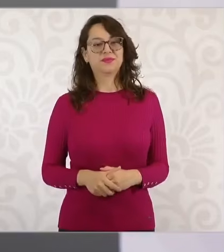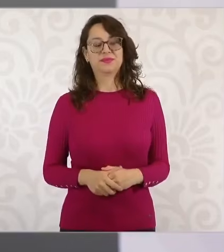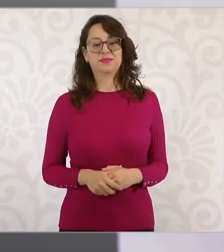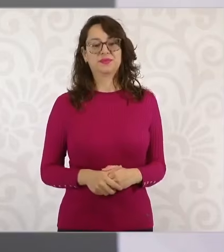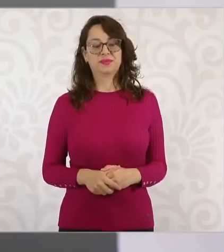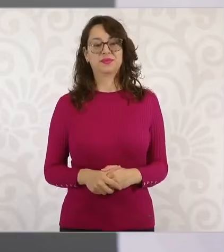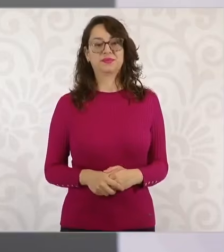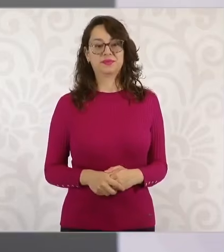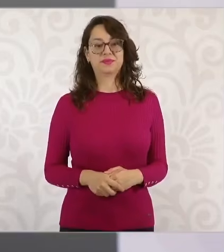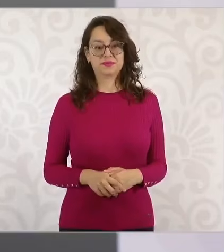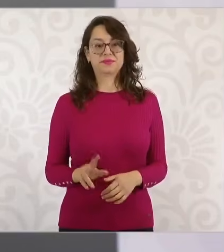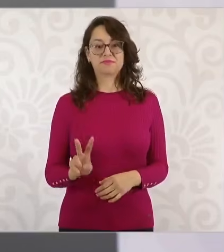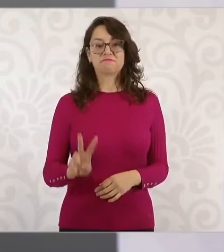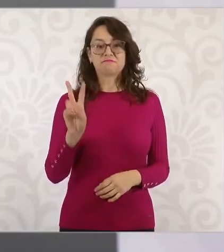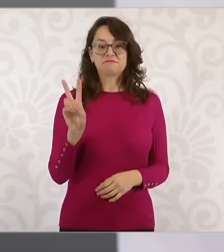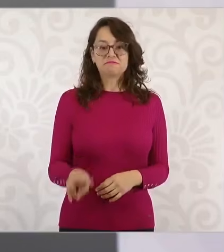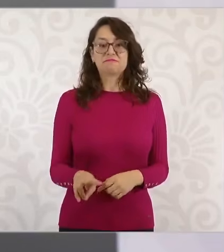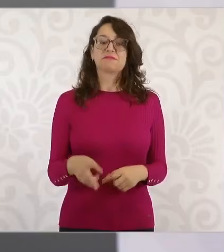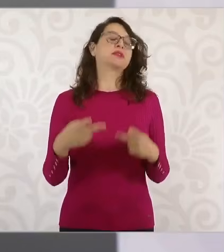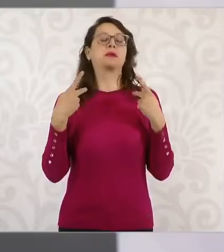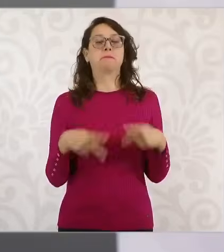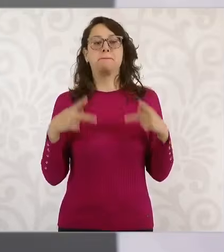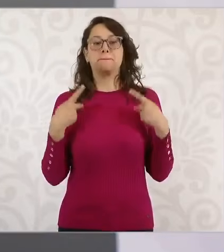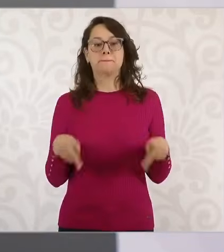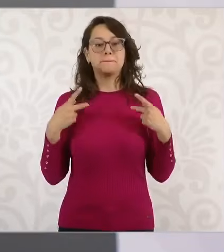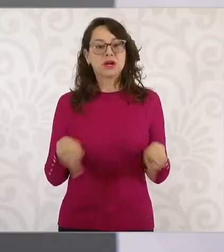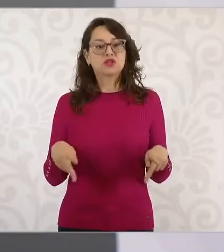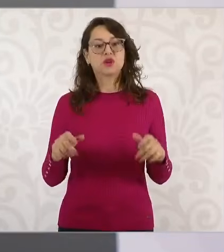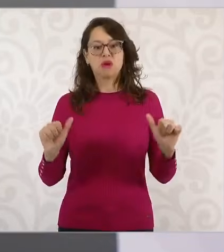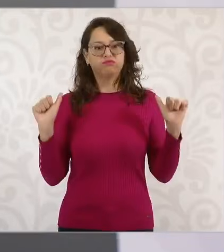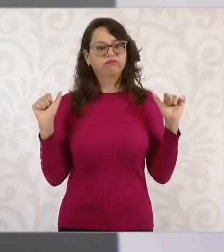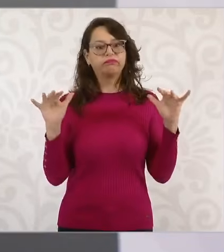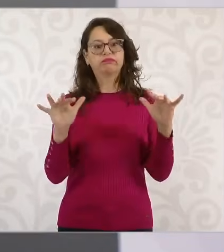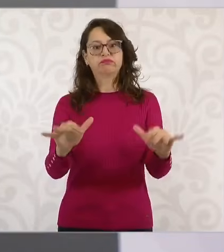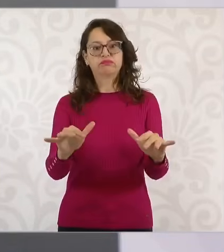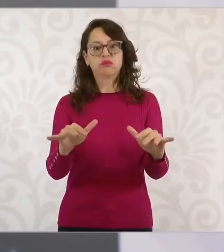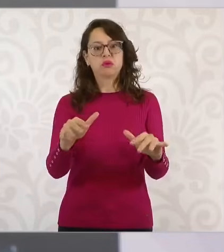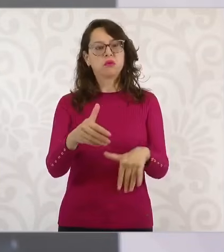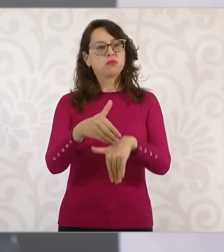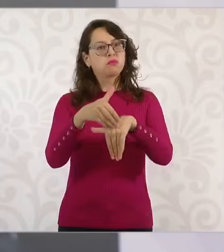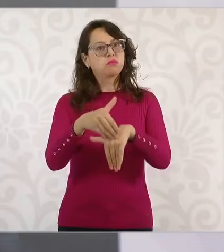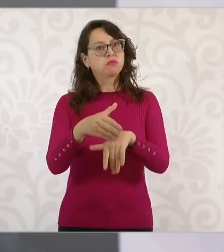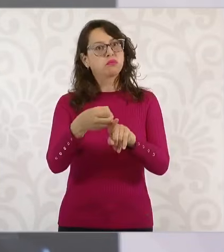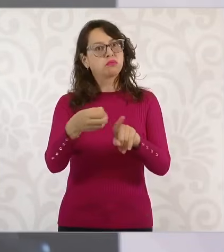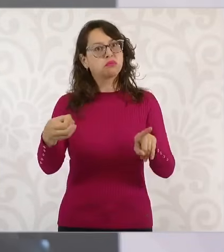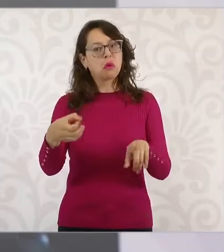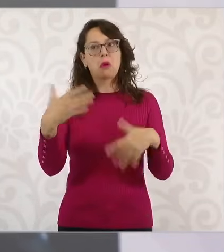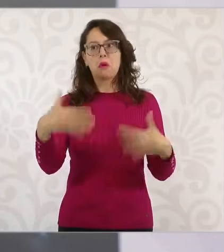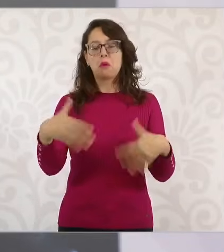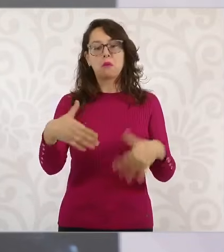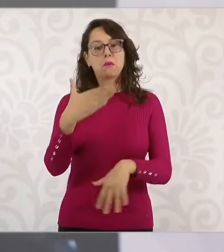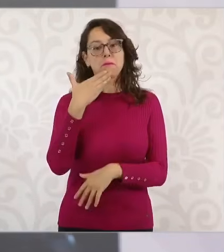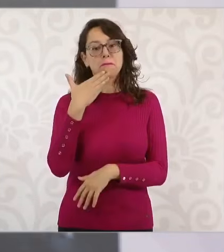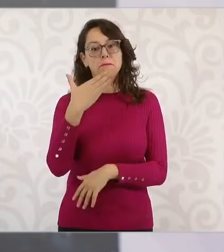Pero la verdad la gente de primerísima, muchas familias. Vimos